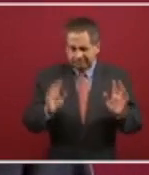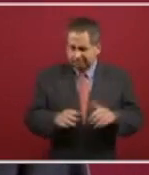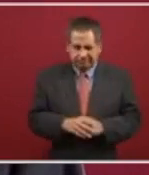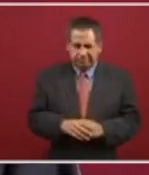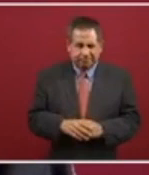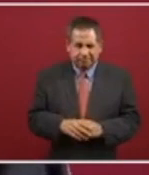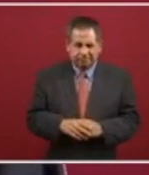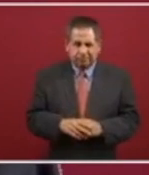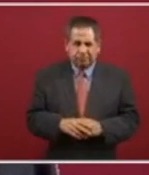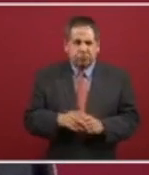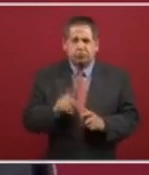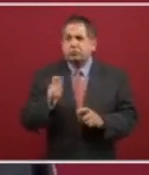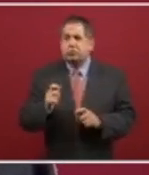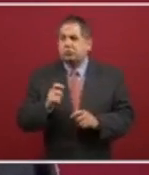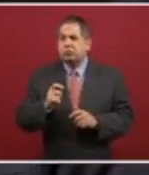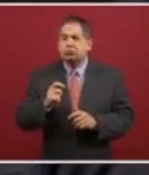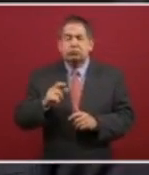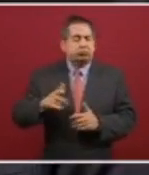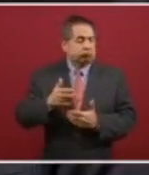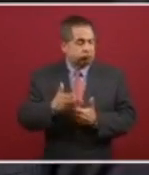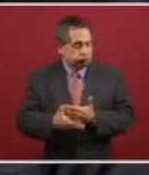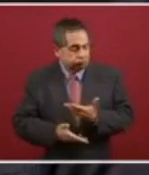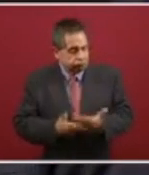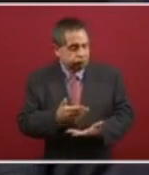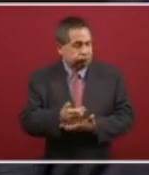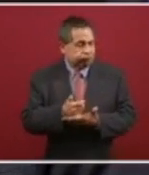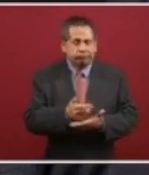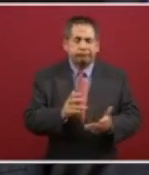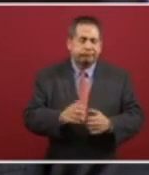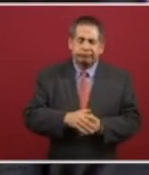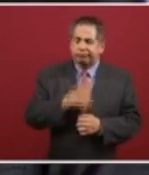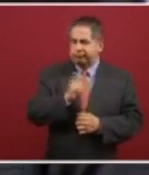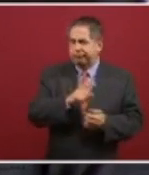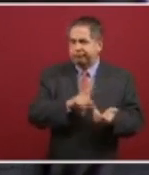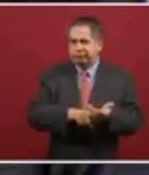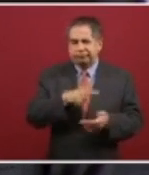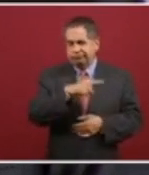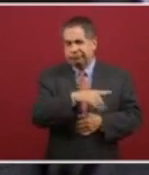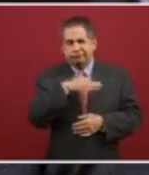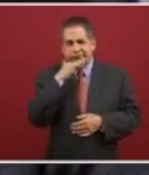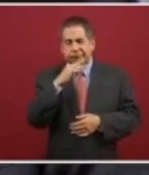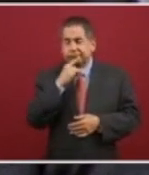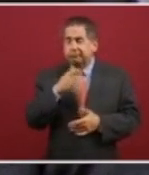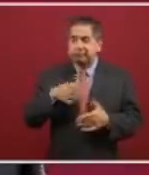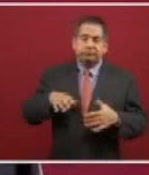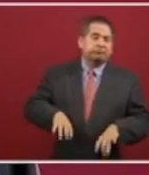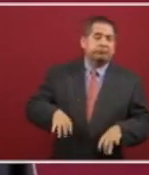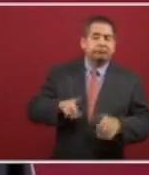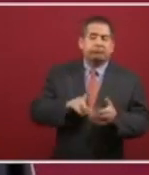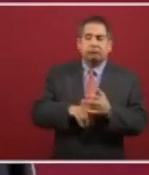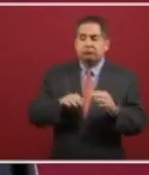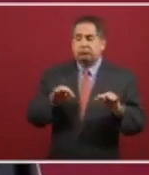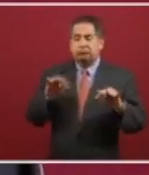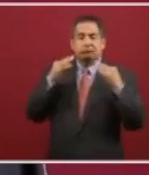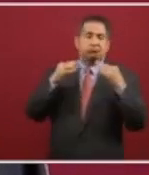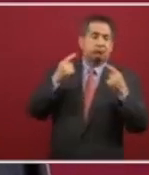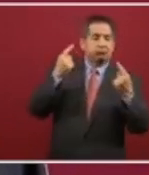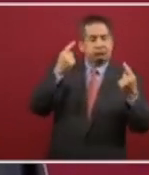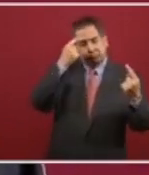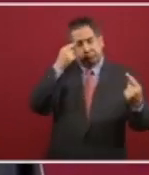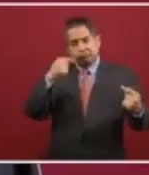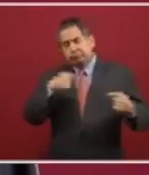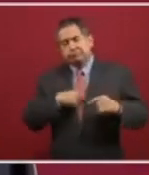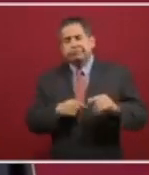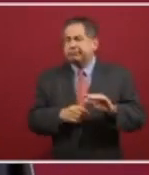Ya no es servicio público, es canonjía, son privilegios.